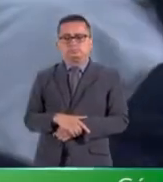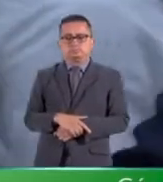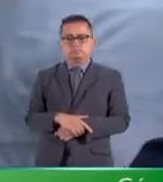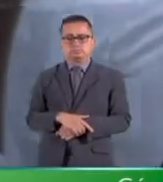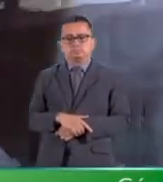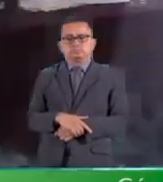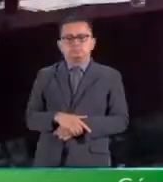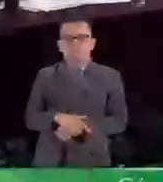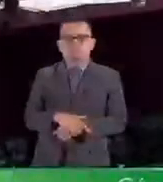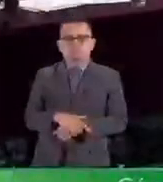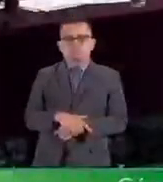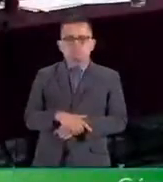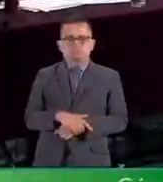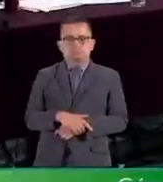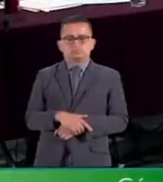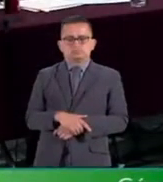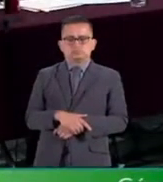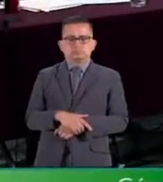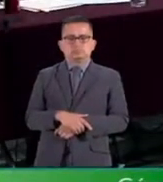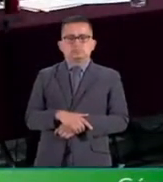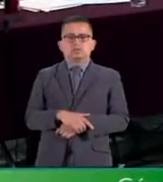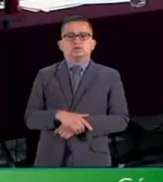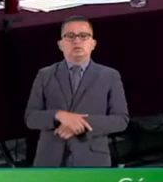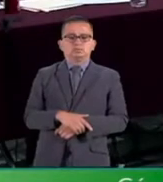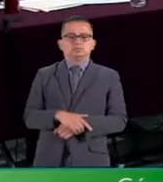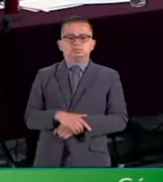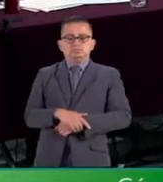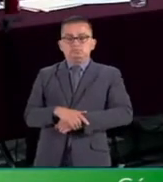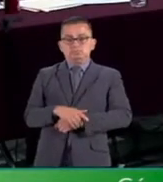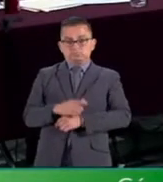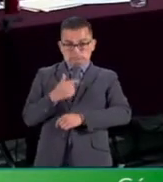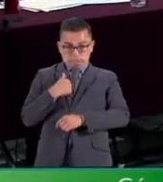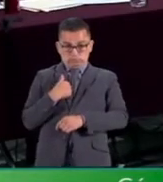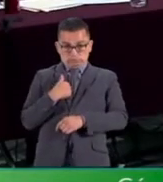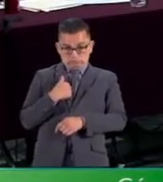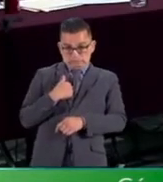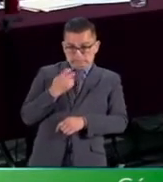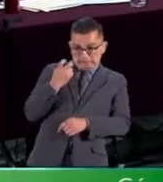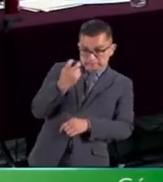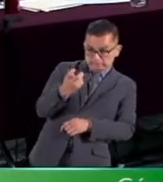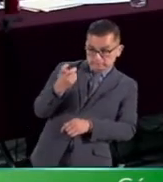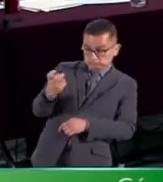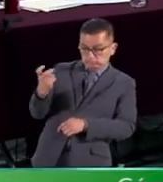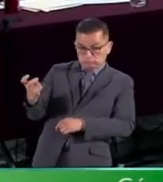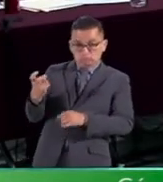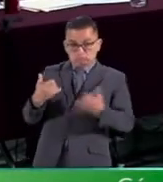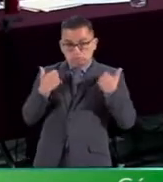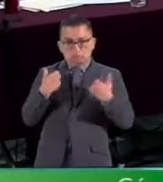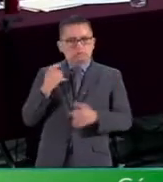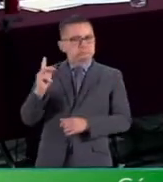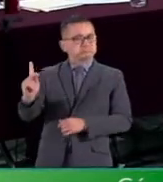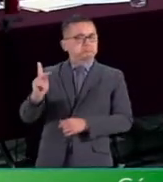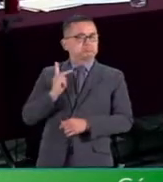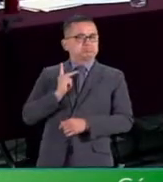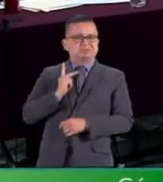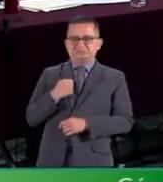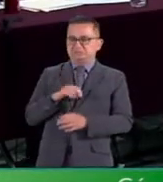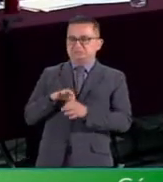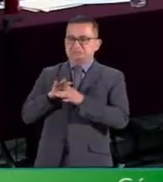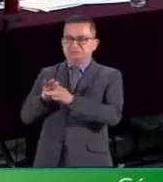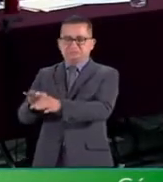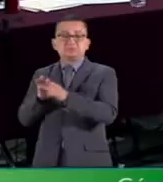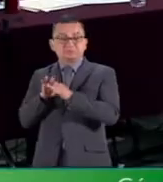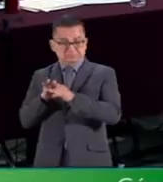Yo me siento plenamente identificado con esos jóvenes. Yo, como ellos, también